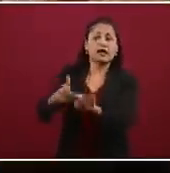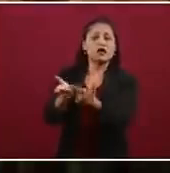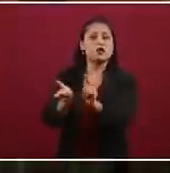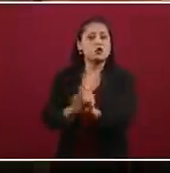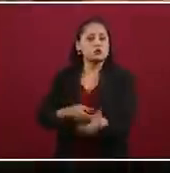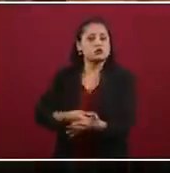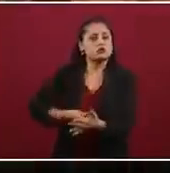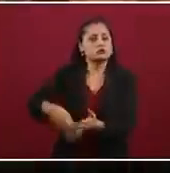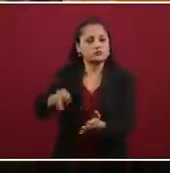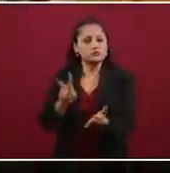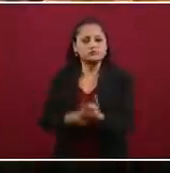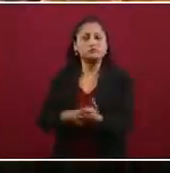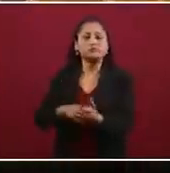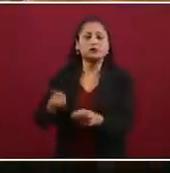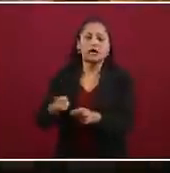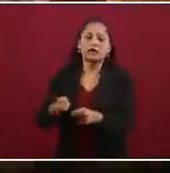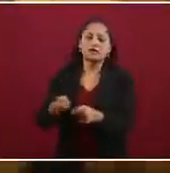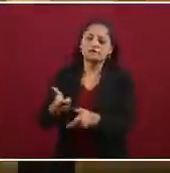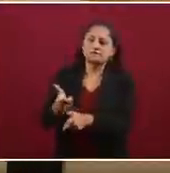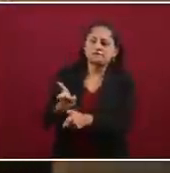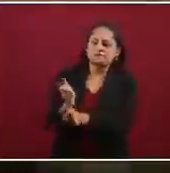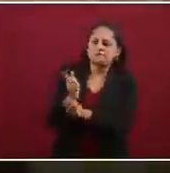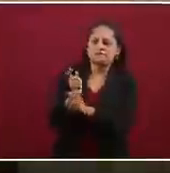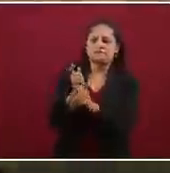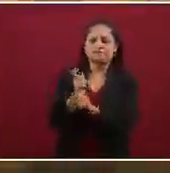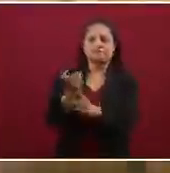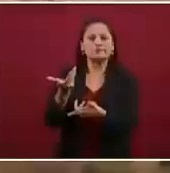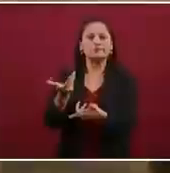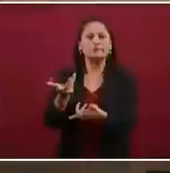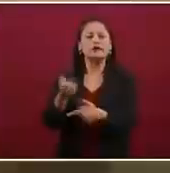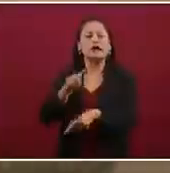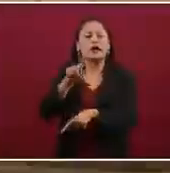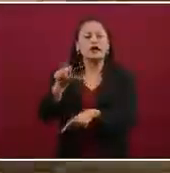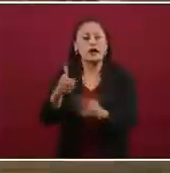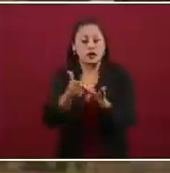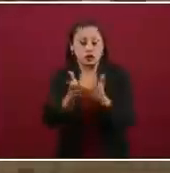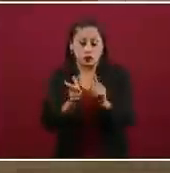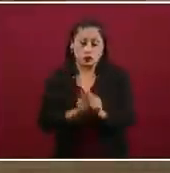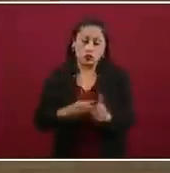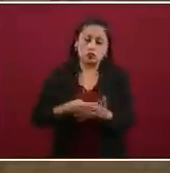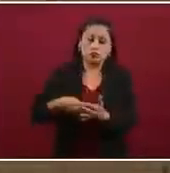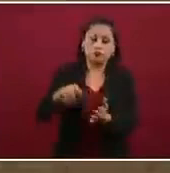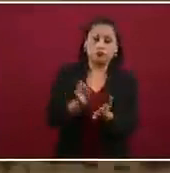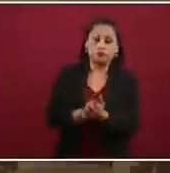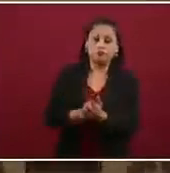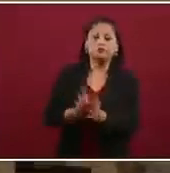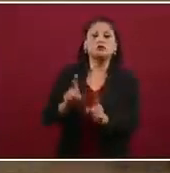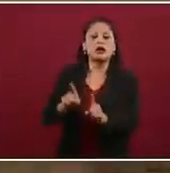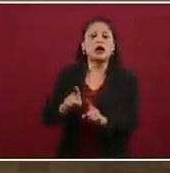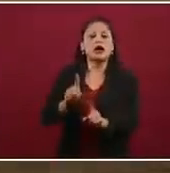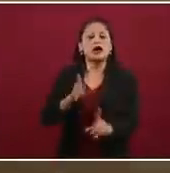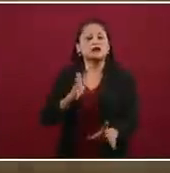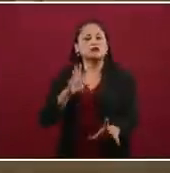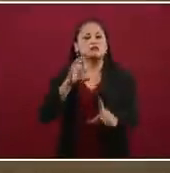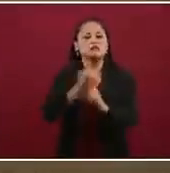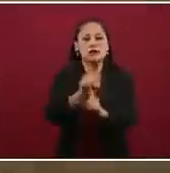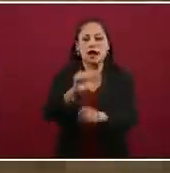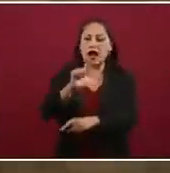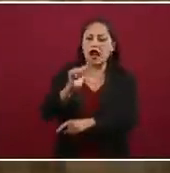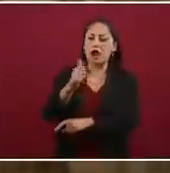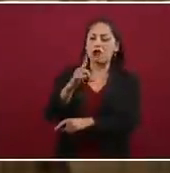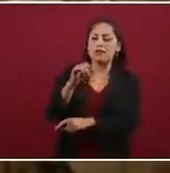enfrentan de manera armada, ¿sí? Y los rebeldes los exterminan después de tomar la Lóndiga. Se demuestra que